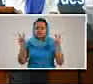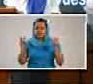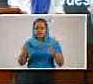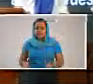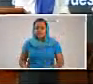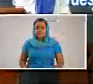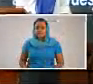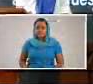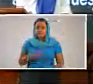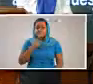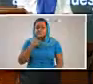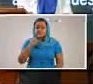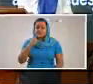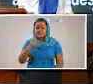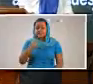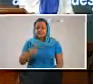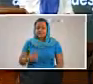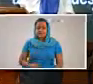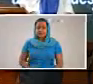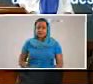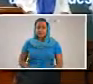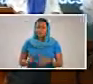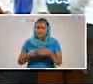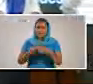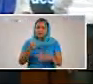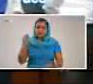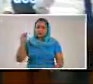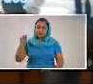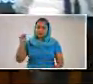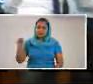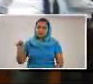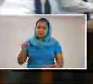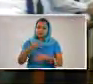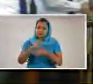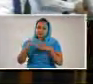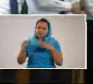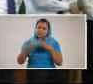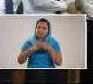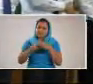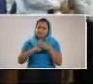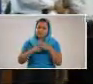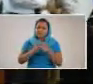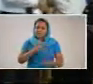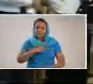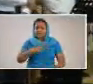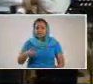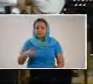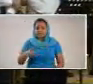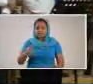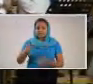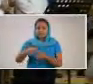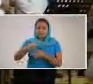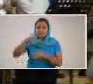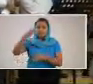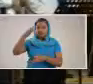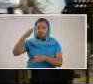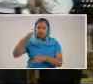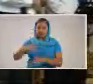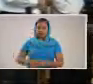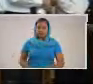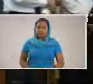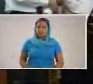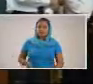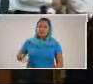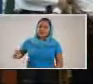Desde luego, si dice, cuando estas cosas empiecen a suceder, erguíos